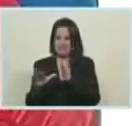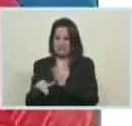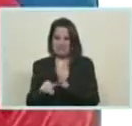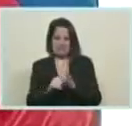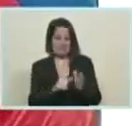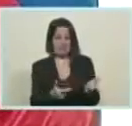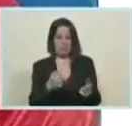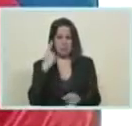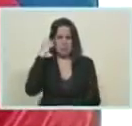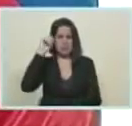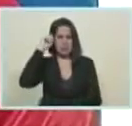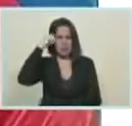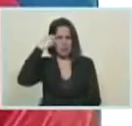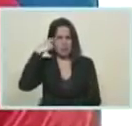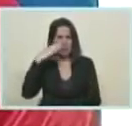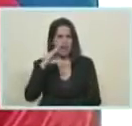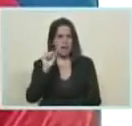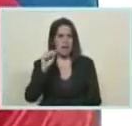Carlos Ortega?